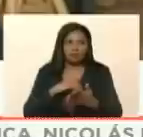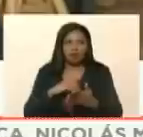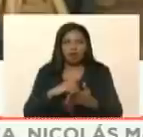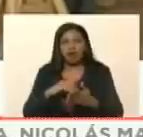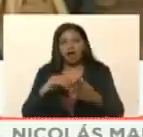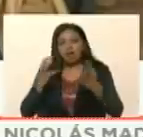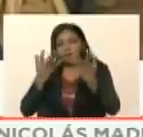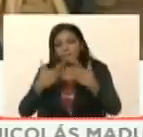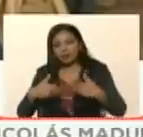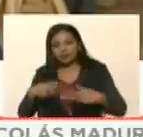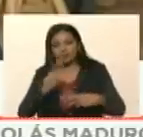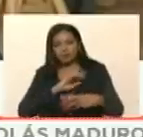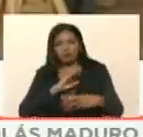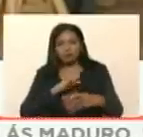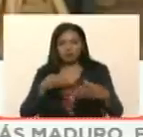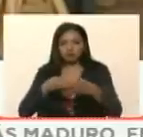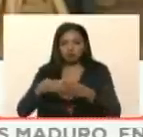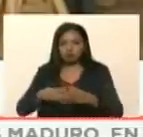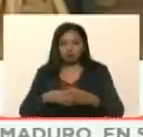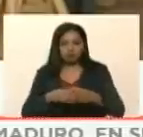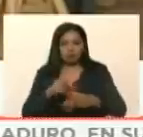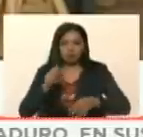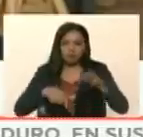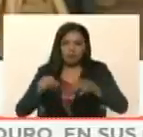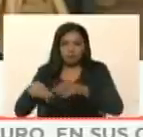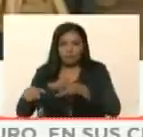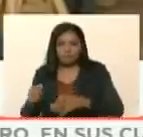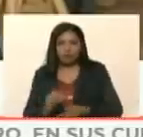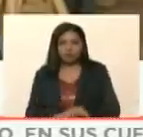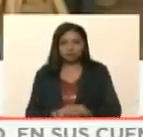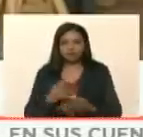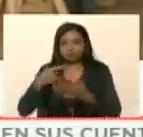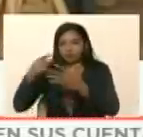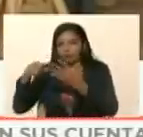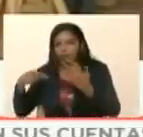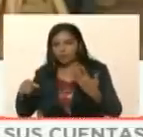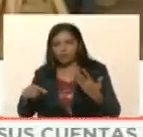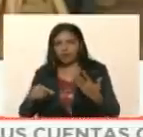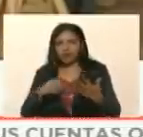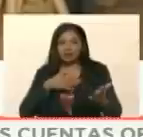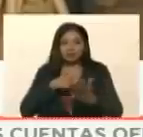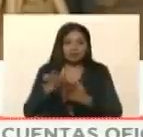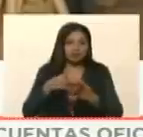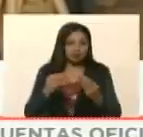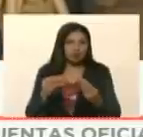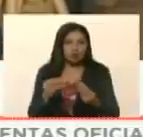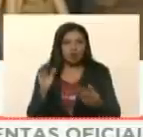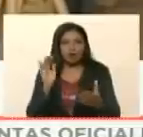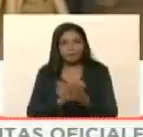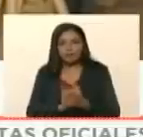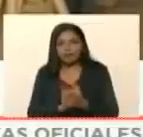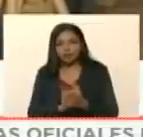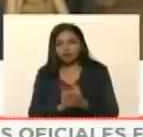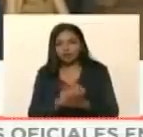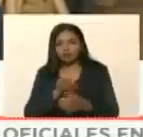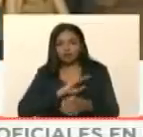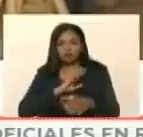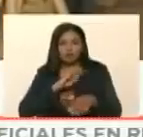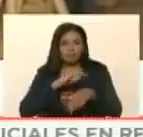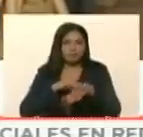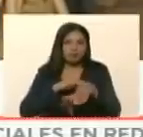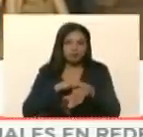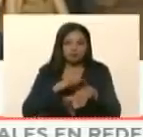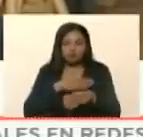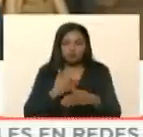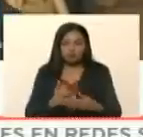maquinaria, en equipo, en fertilizantes, etcétera, etcétera. Garantizarlo, compañero ministro. ¿No? Yo quisiera